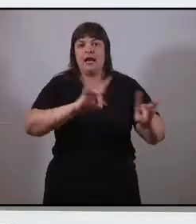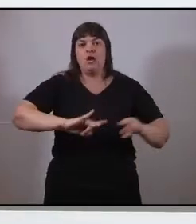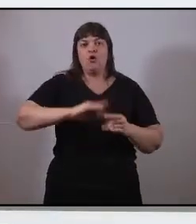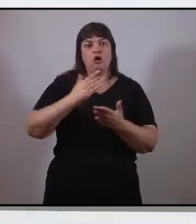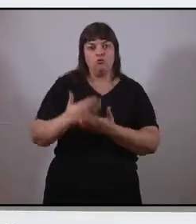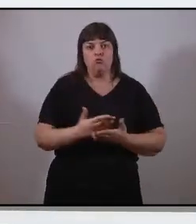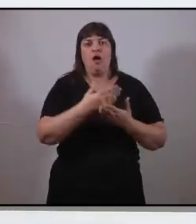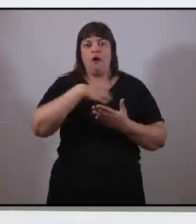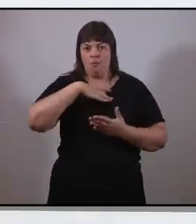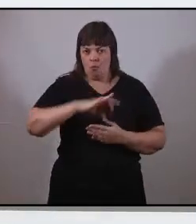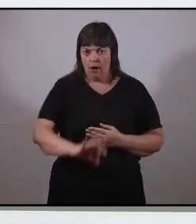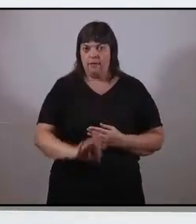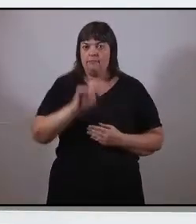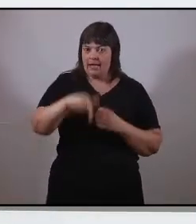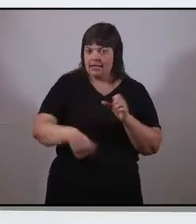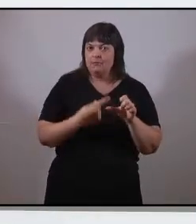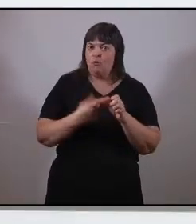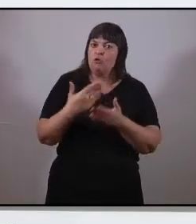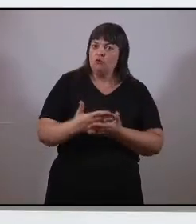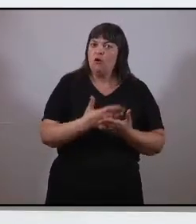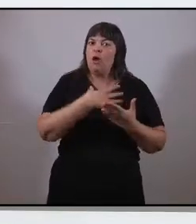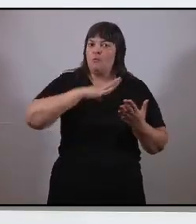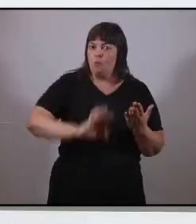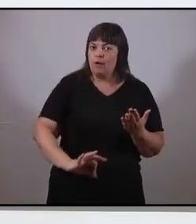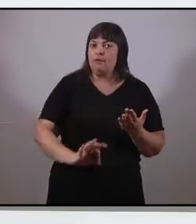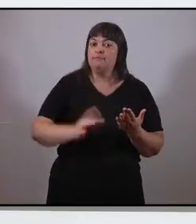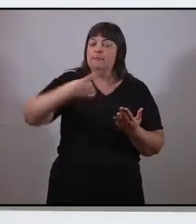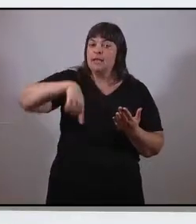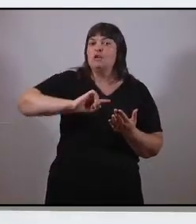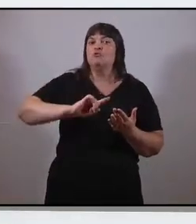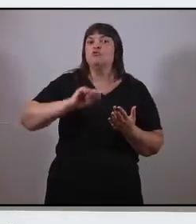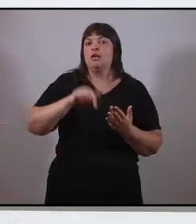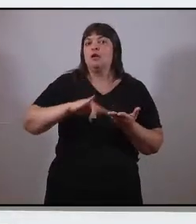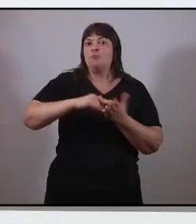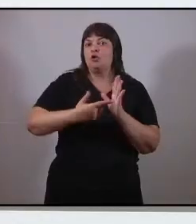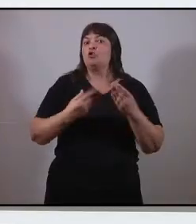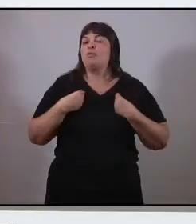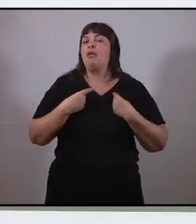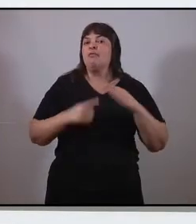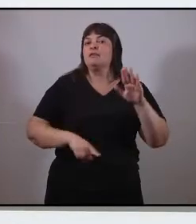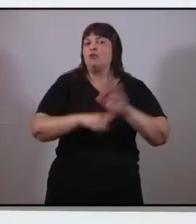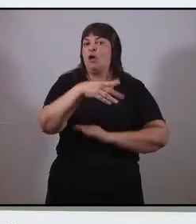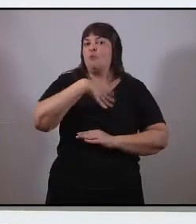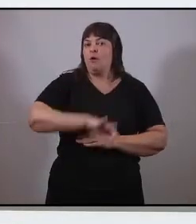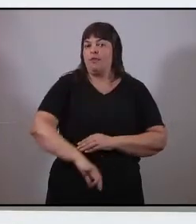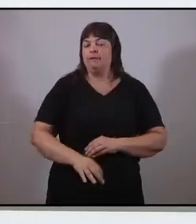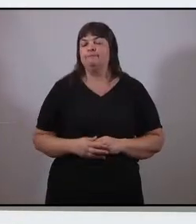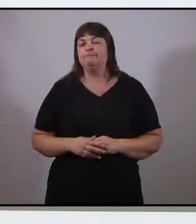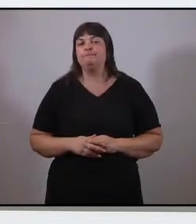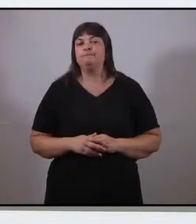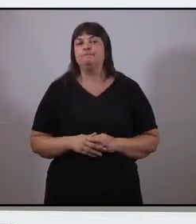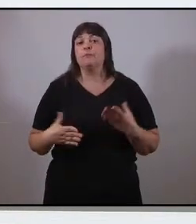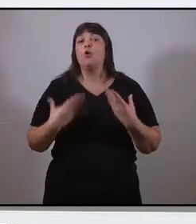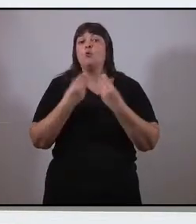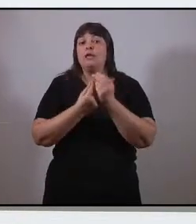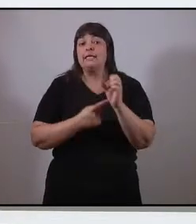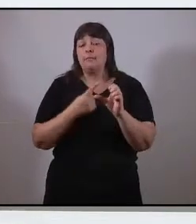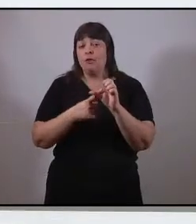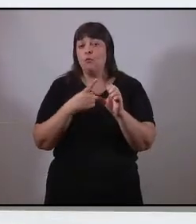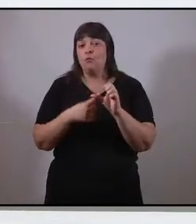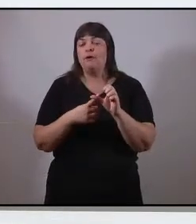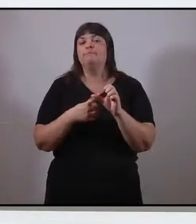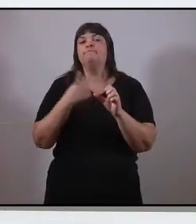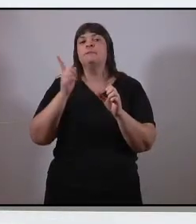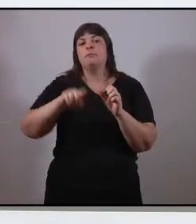región, puedan estudiar en Extremadura y desarrollar aquí su proyecto de vida. Desde la Junta de Extremadura